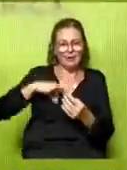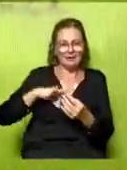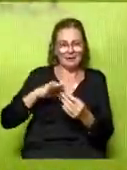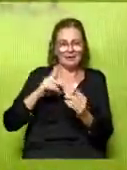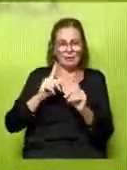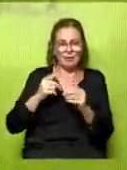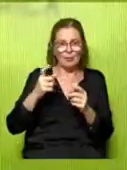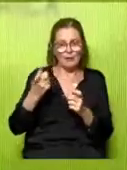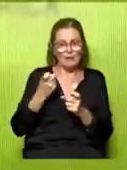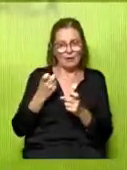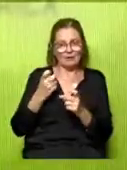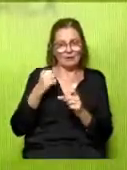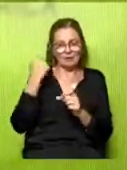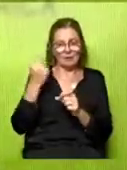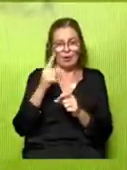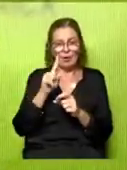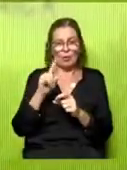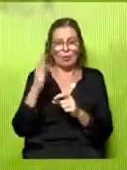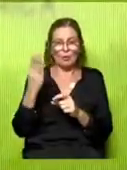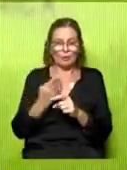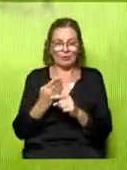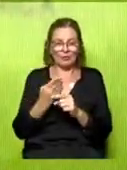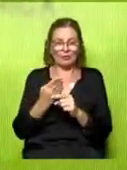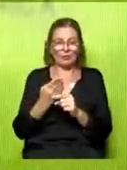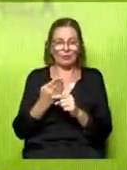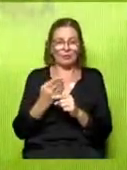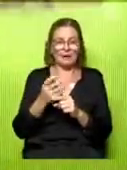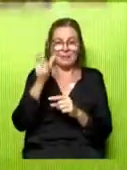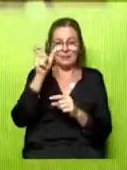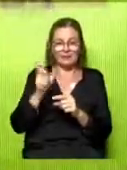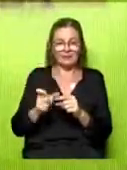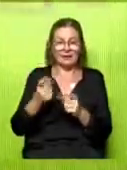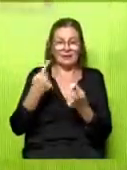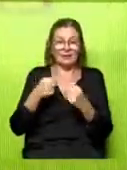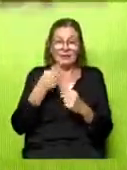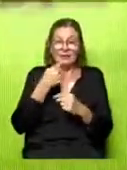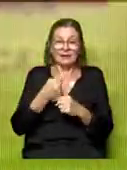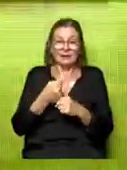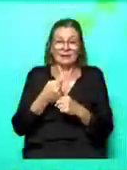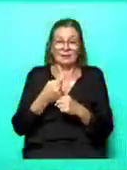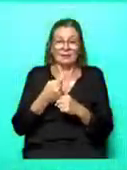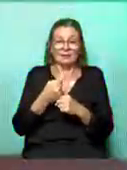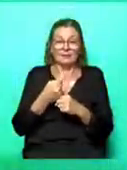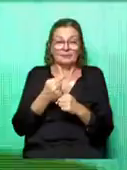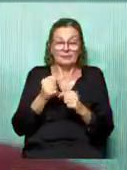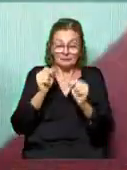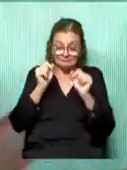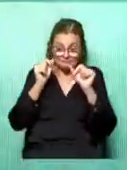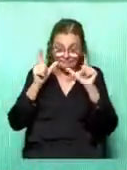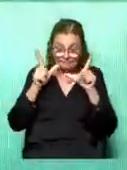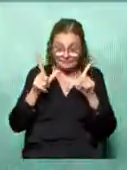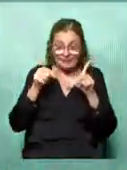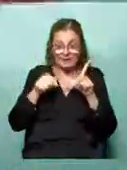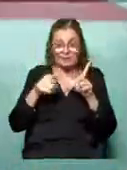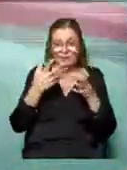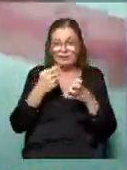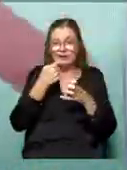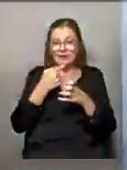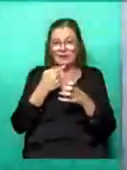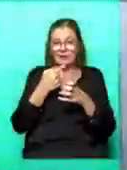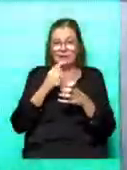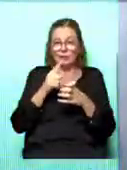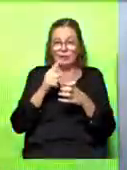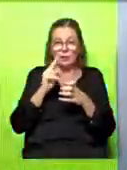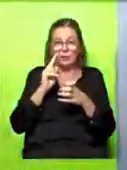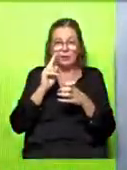muy fuerte en el 1% de la población. Entonces, digamos, atender esto requiere una mirada que no sea